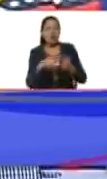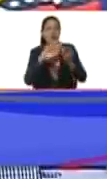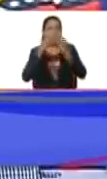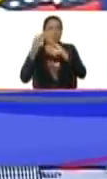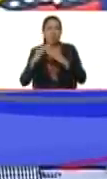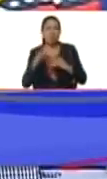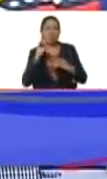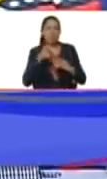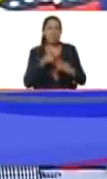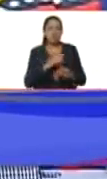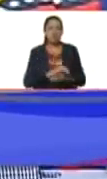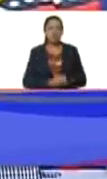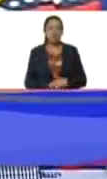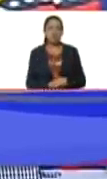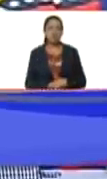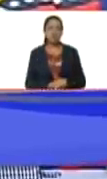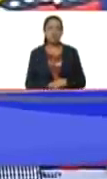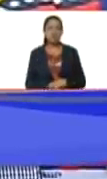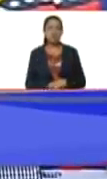comunidad.